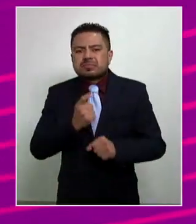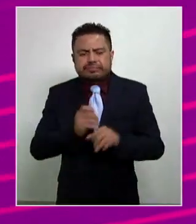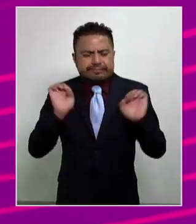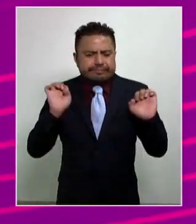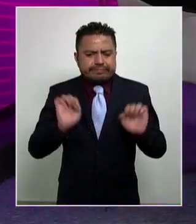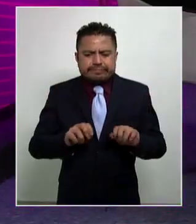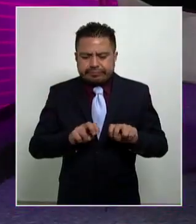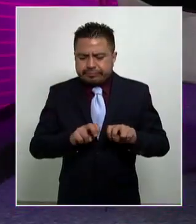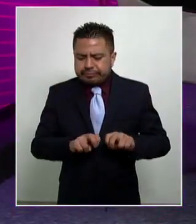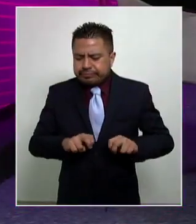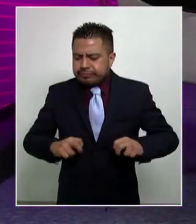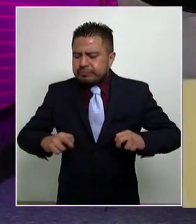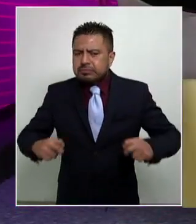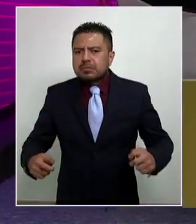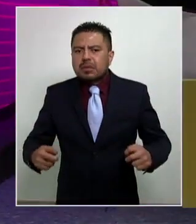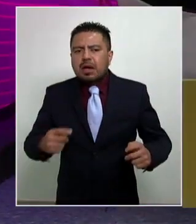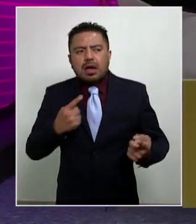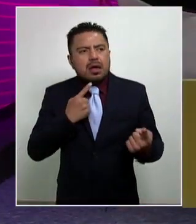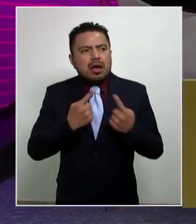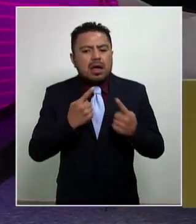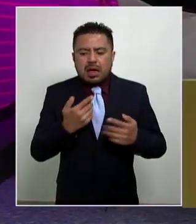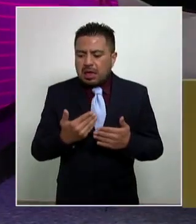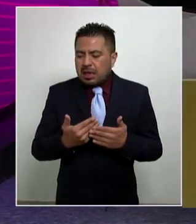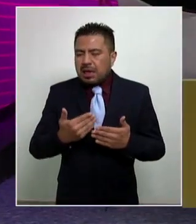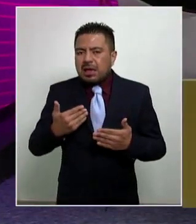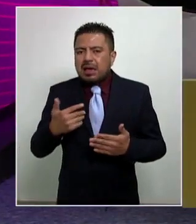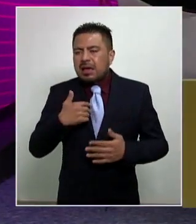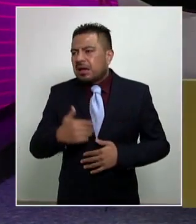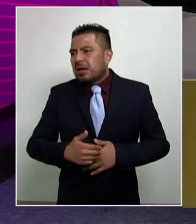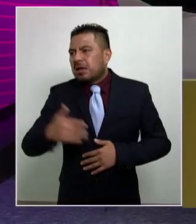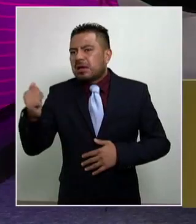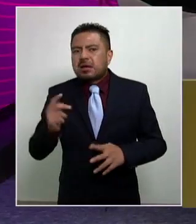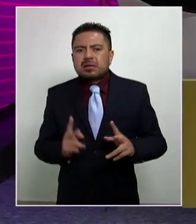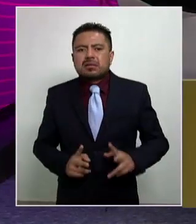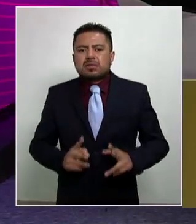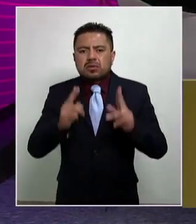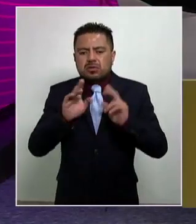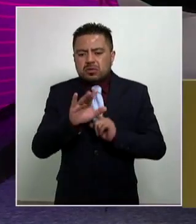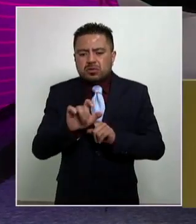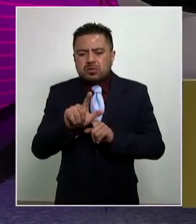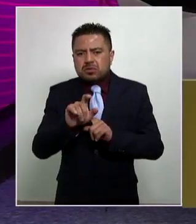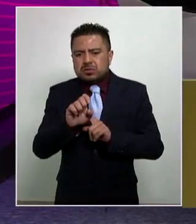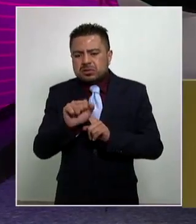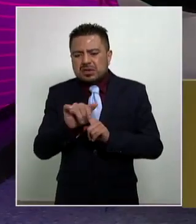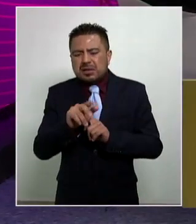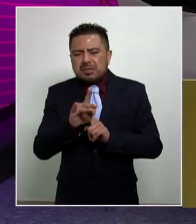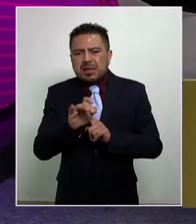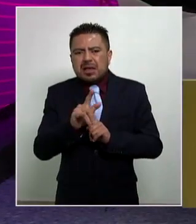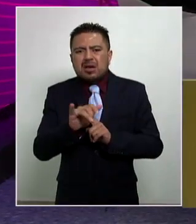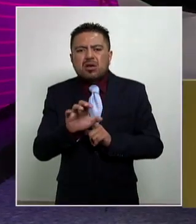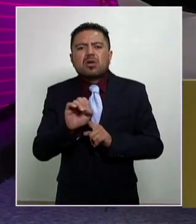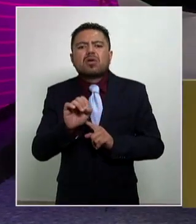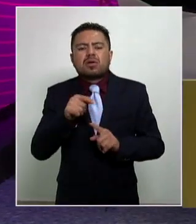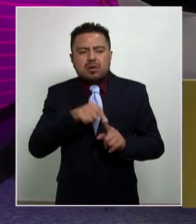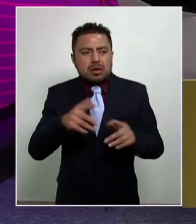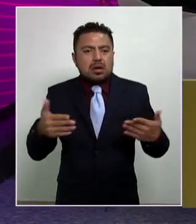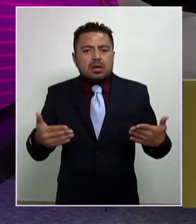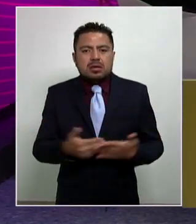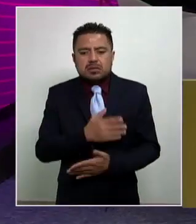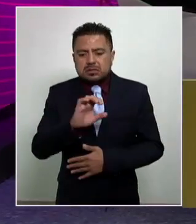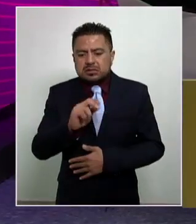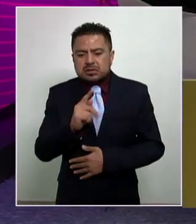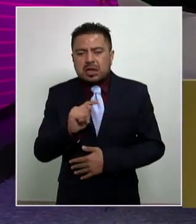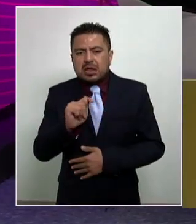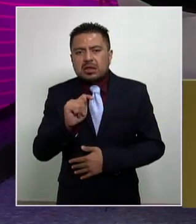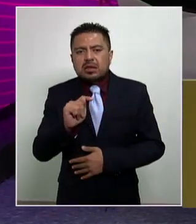lujo. Estábamos conversando antes de irnos a la pausa con Kulsi Lamco, que nació en Chad,